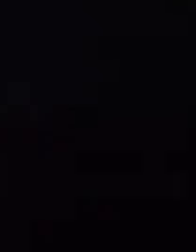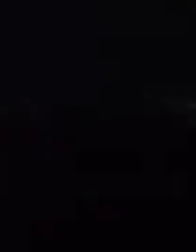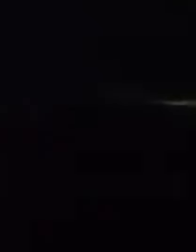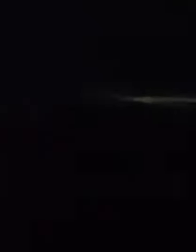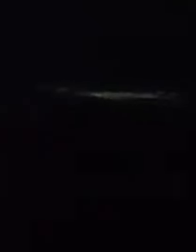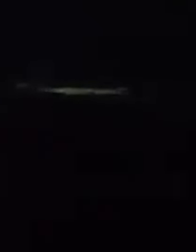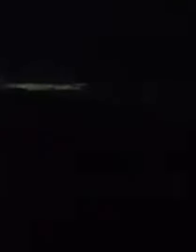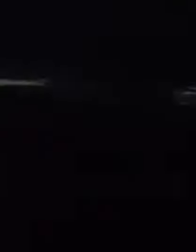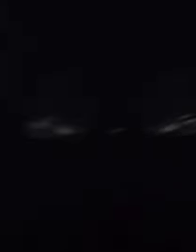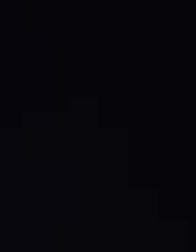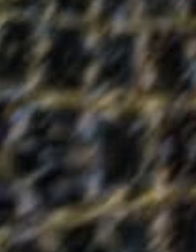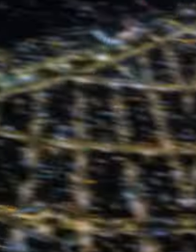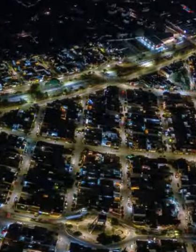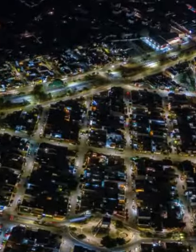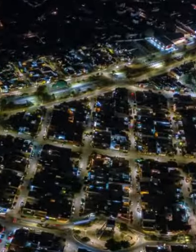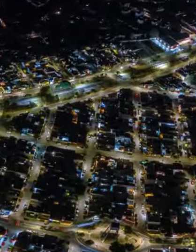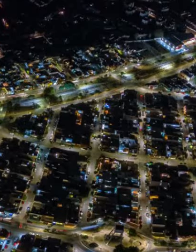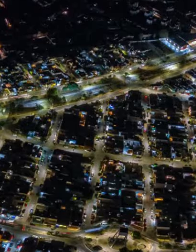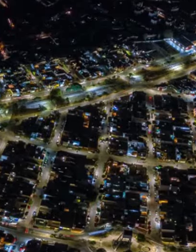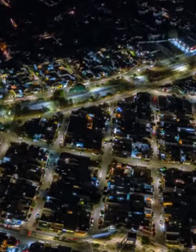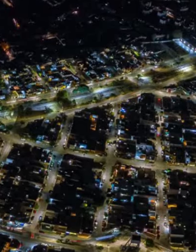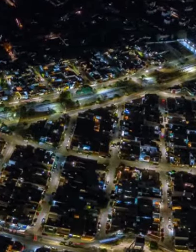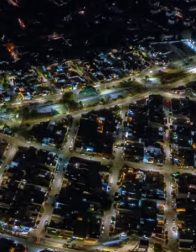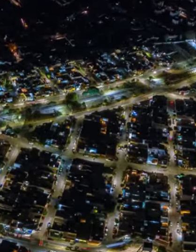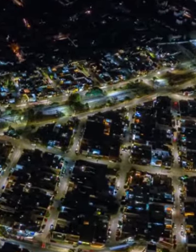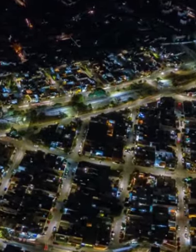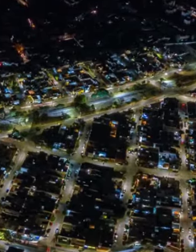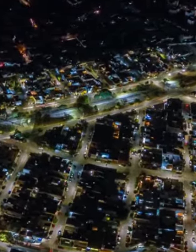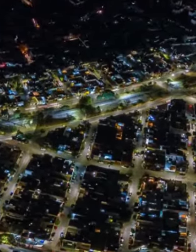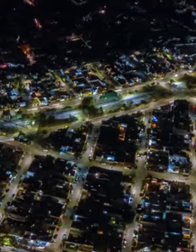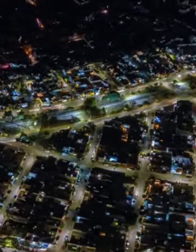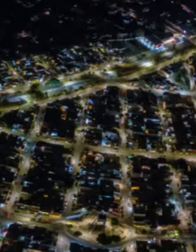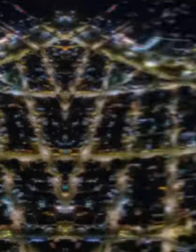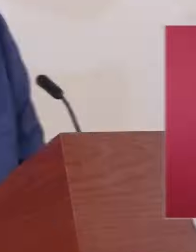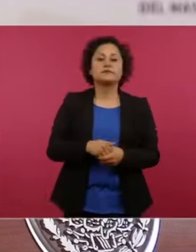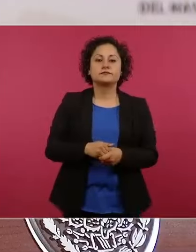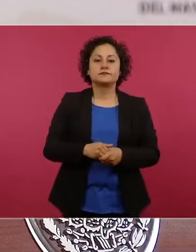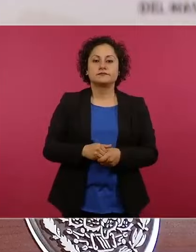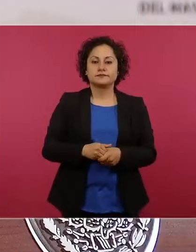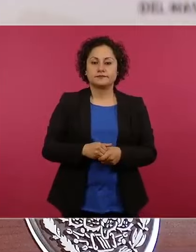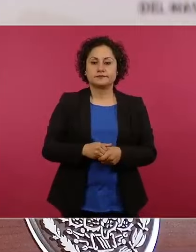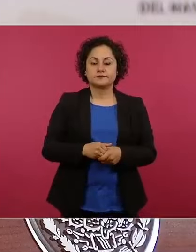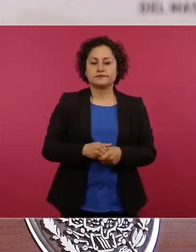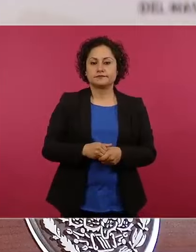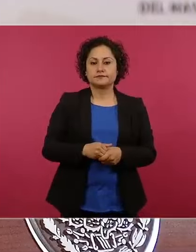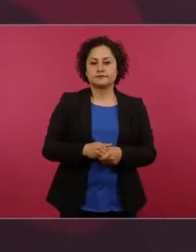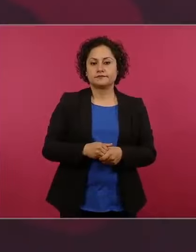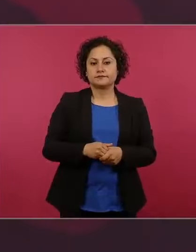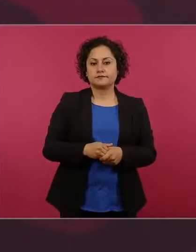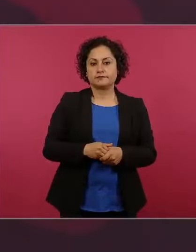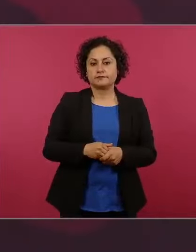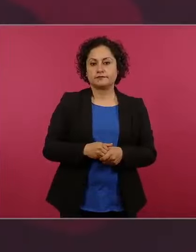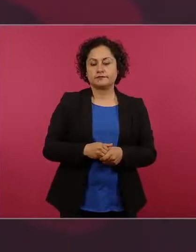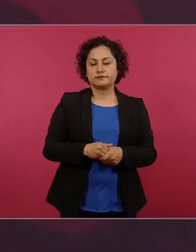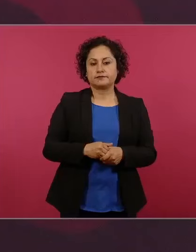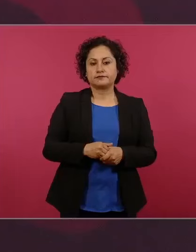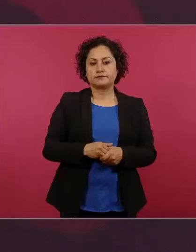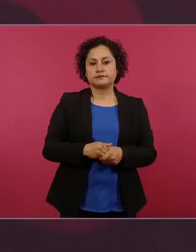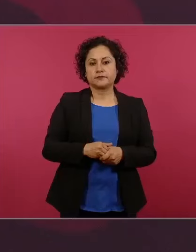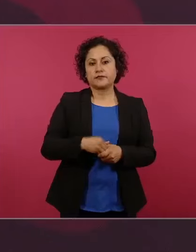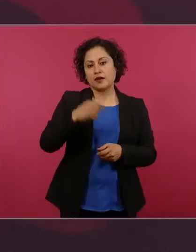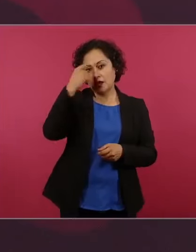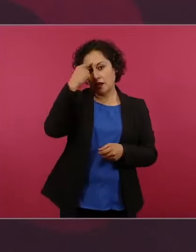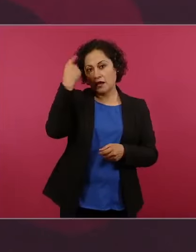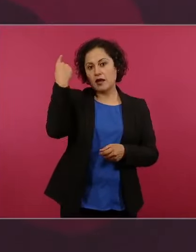Zacatecas, Nuevo León, Guanajuato, Querétaro, Yucatán, Quintana Roo e Hidalgo. Para que nos